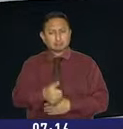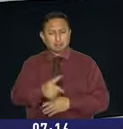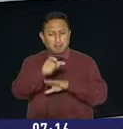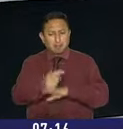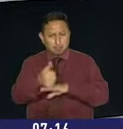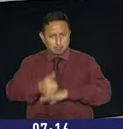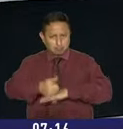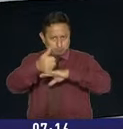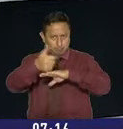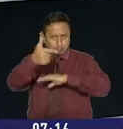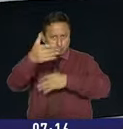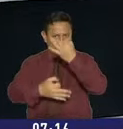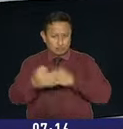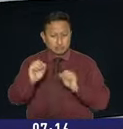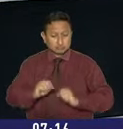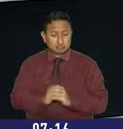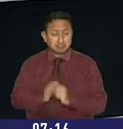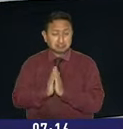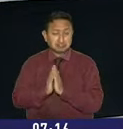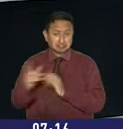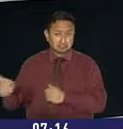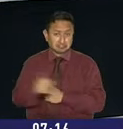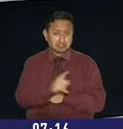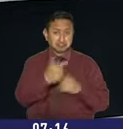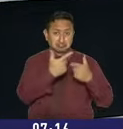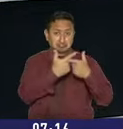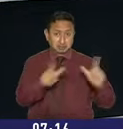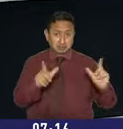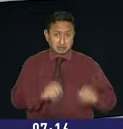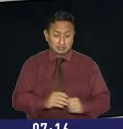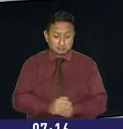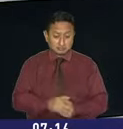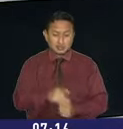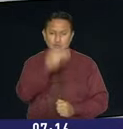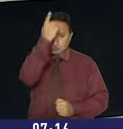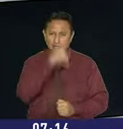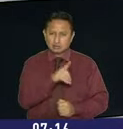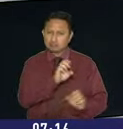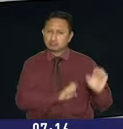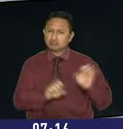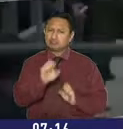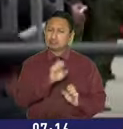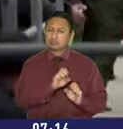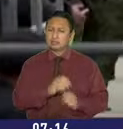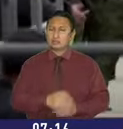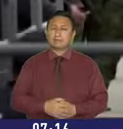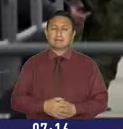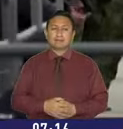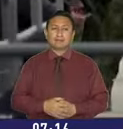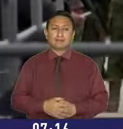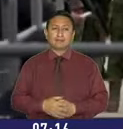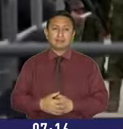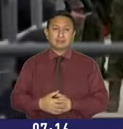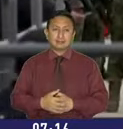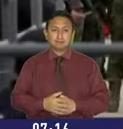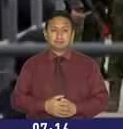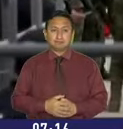Glass, permitiendo que él mismo salga de prisión. Antes de salir de la cárcel, el